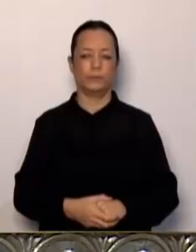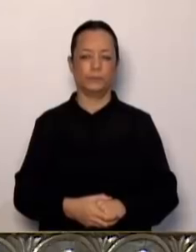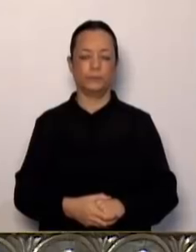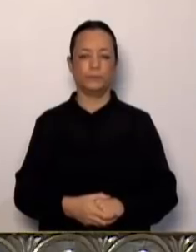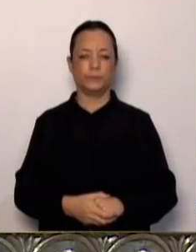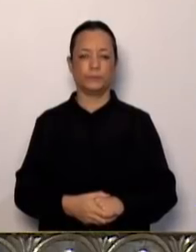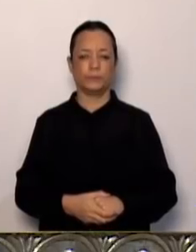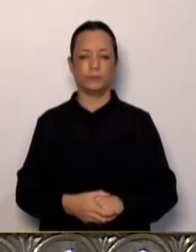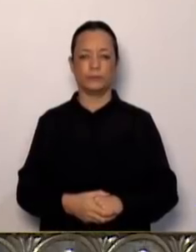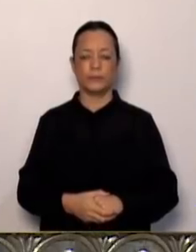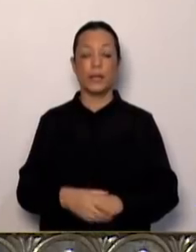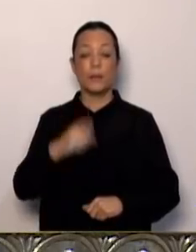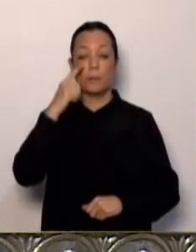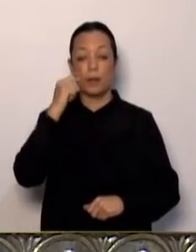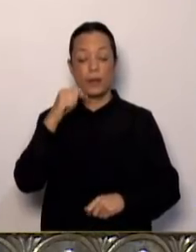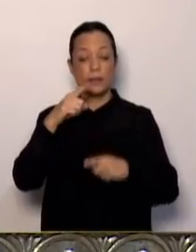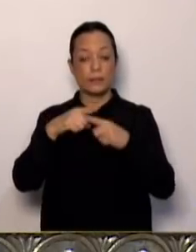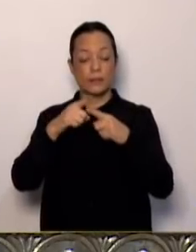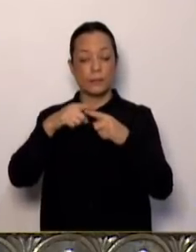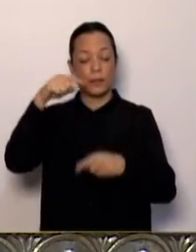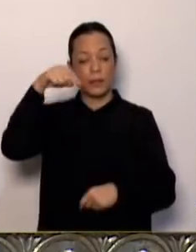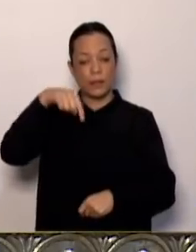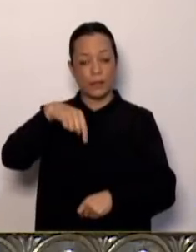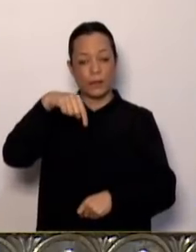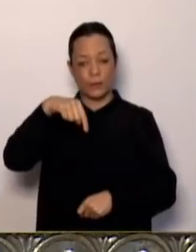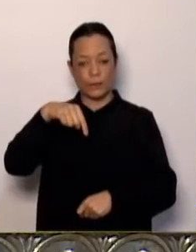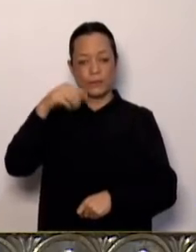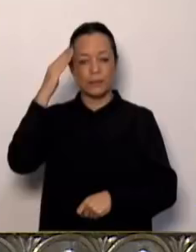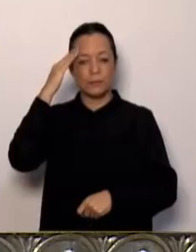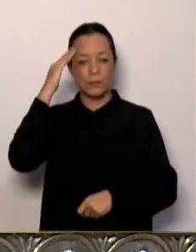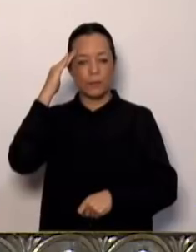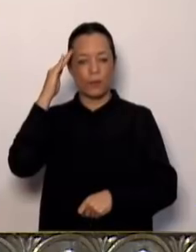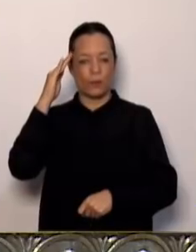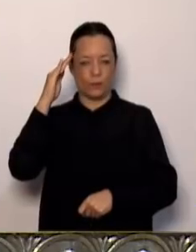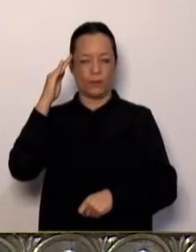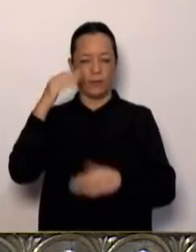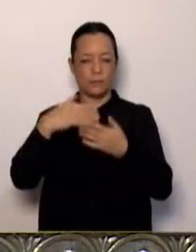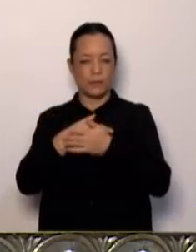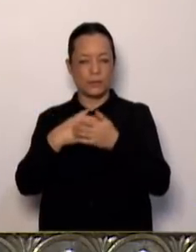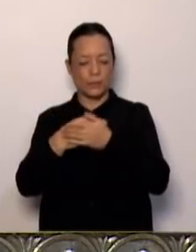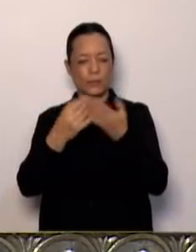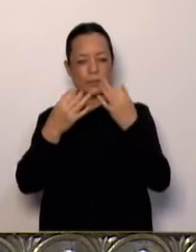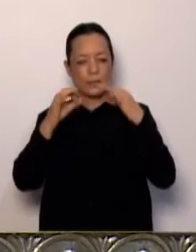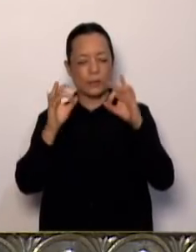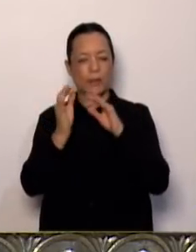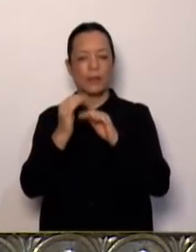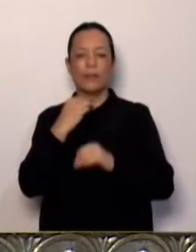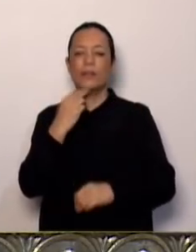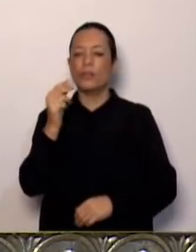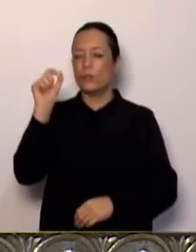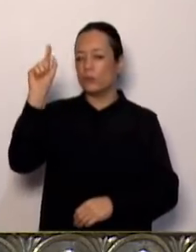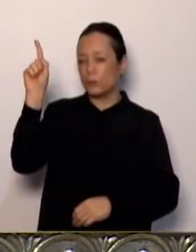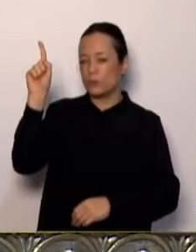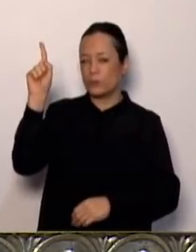Así, Padre, al celebrar ahora el memorial de la pasión salvadora de tu Hijo, de su